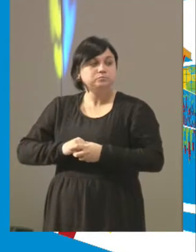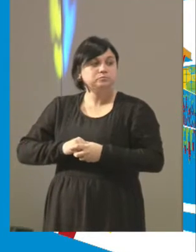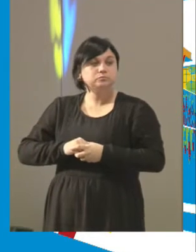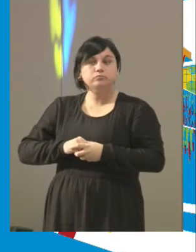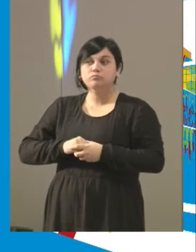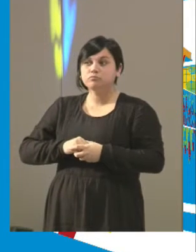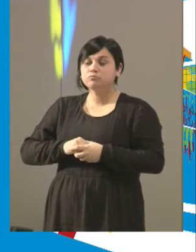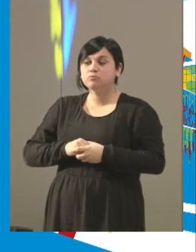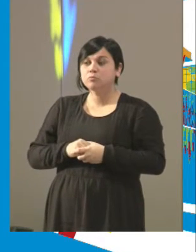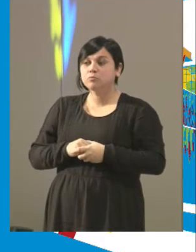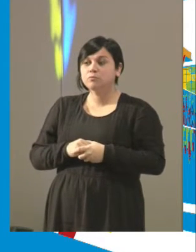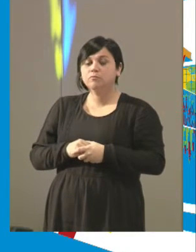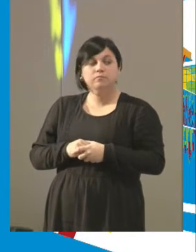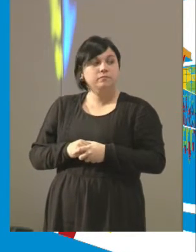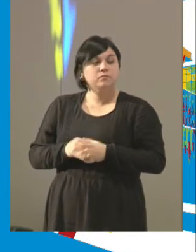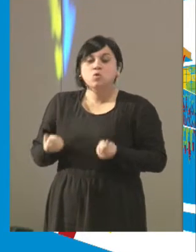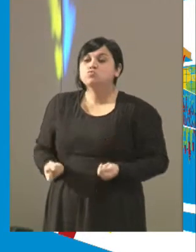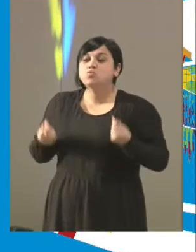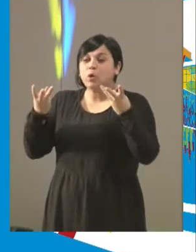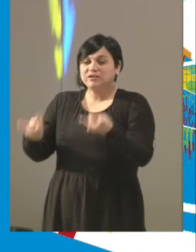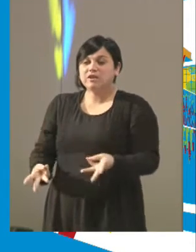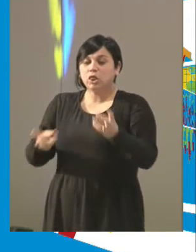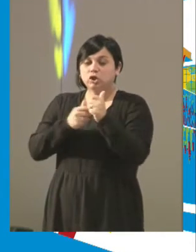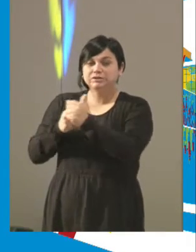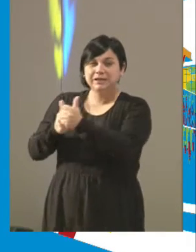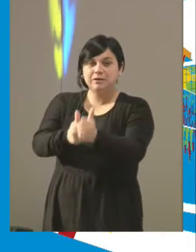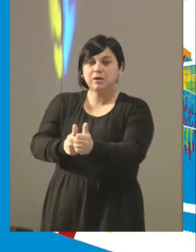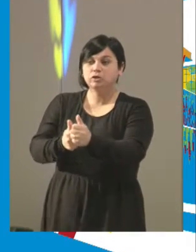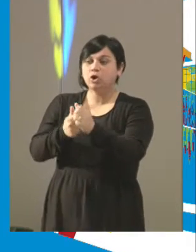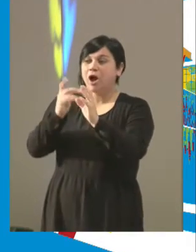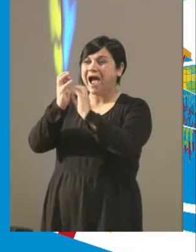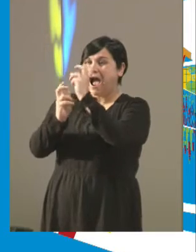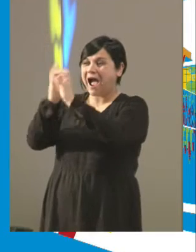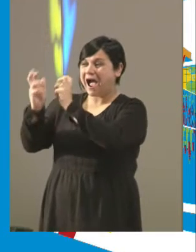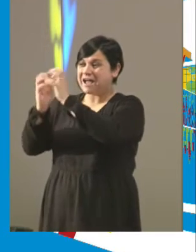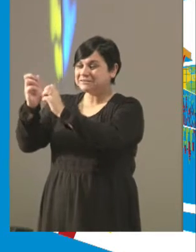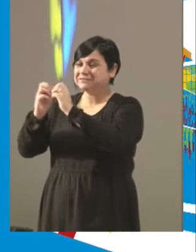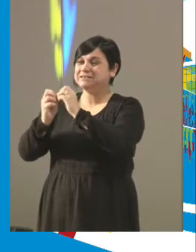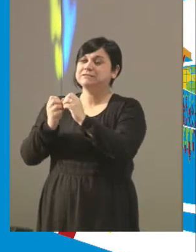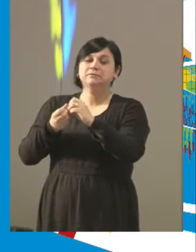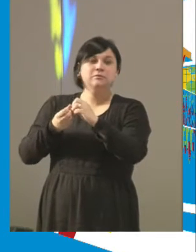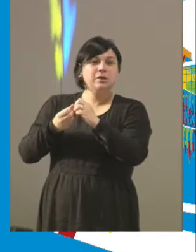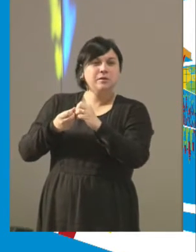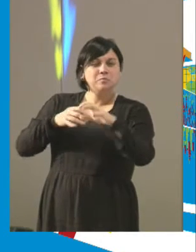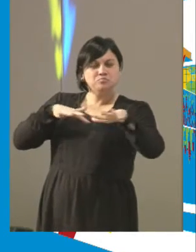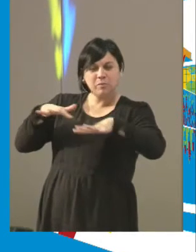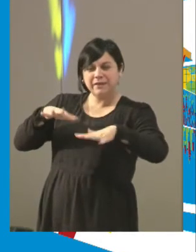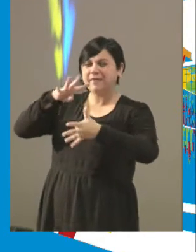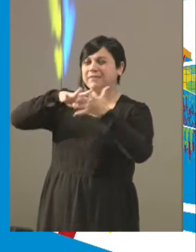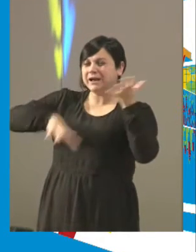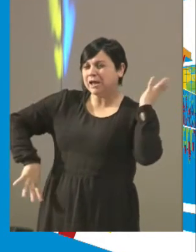autoridad competente, la cuantificación y seguimiento de las emisiones de gases de efecto invernadero y de contaminantes derivados de la movilidad en